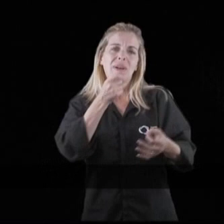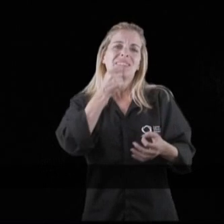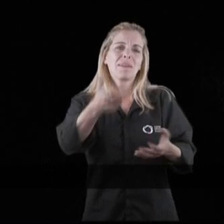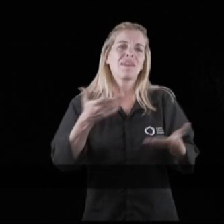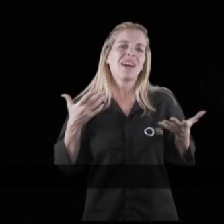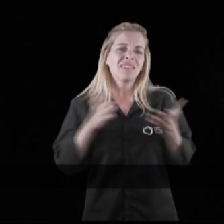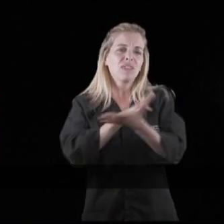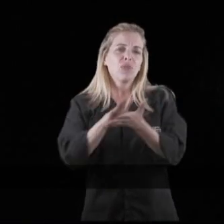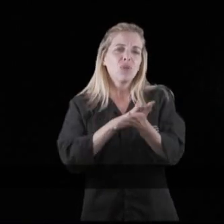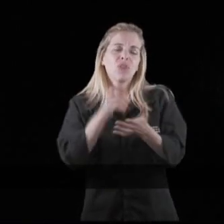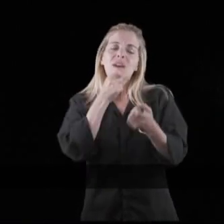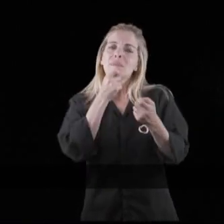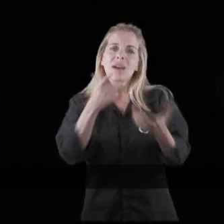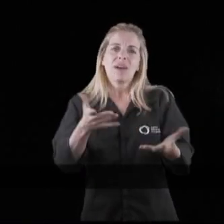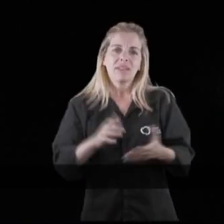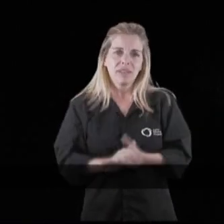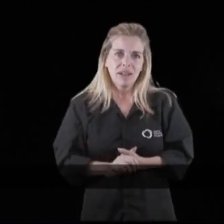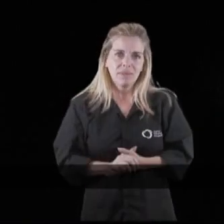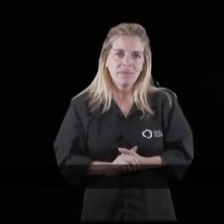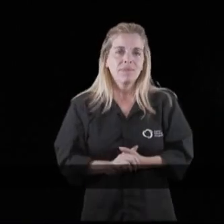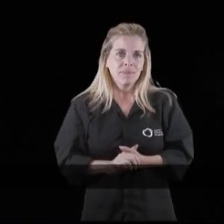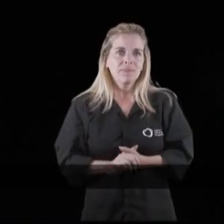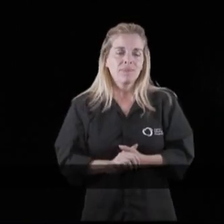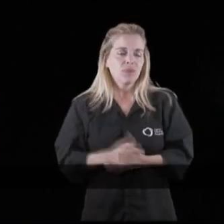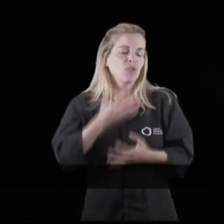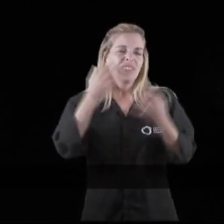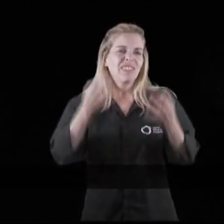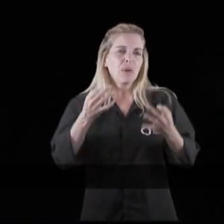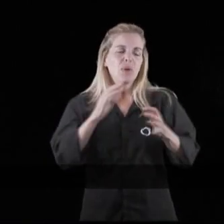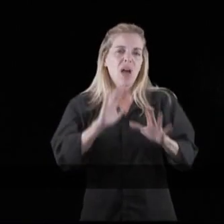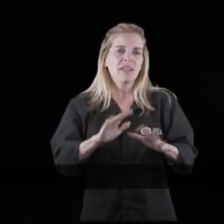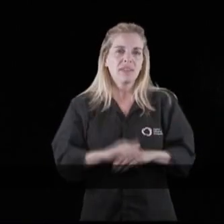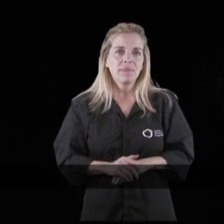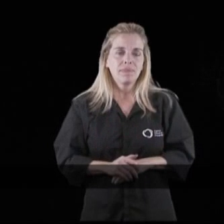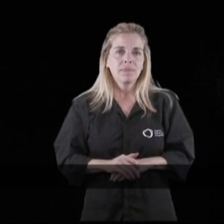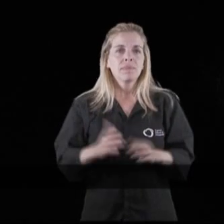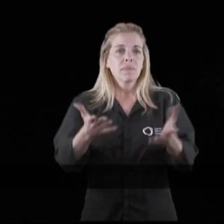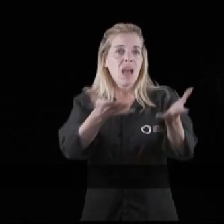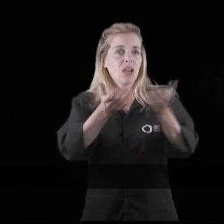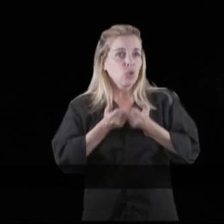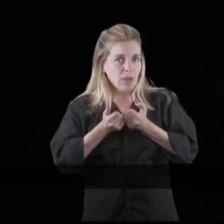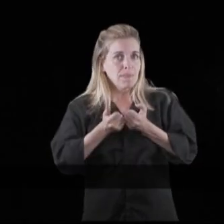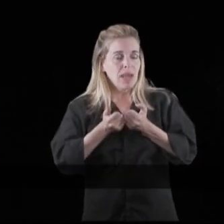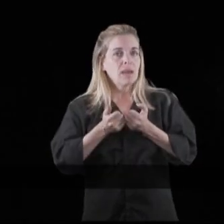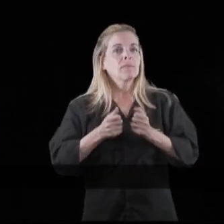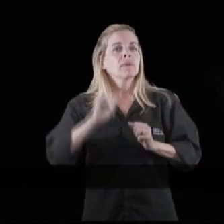Todo va a ser más fácil. Nadie me ha convencido de lo contrario. Así que ayúdenme a